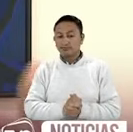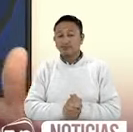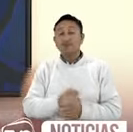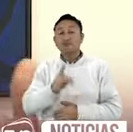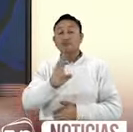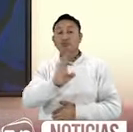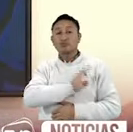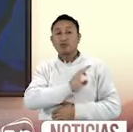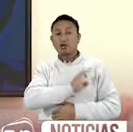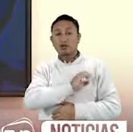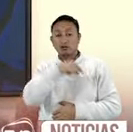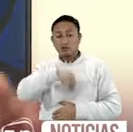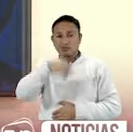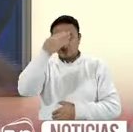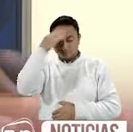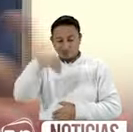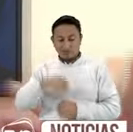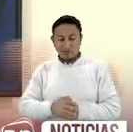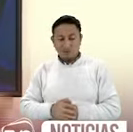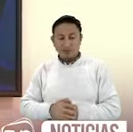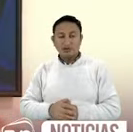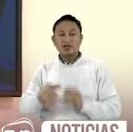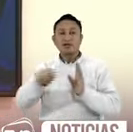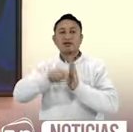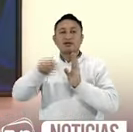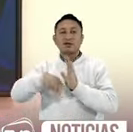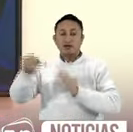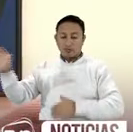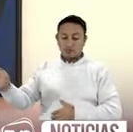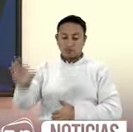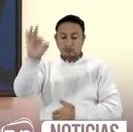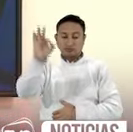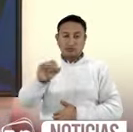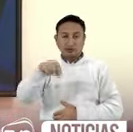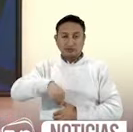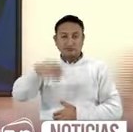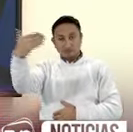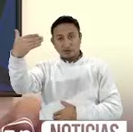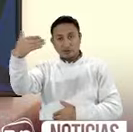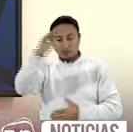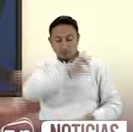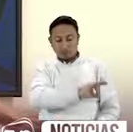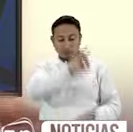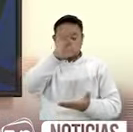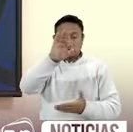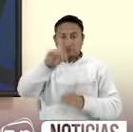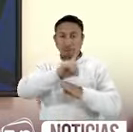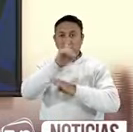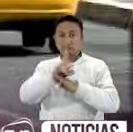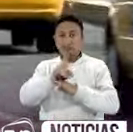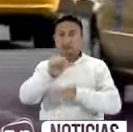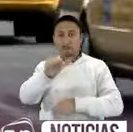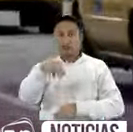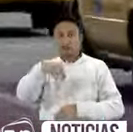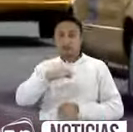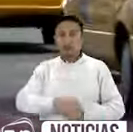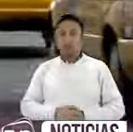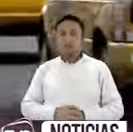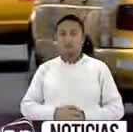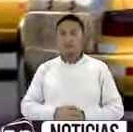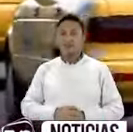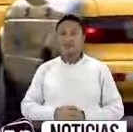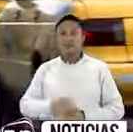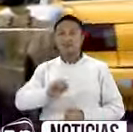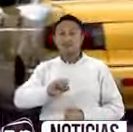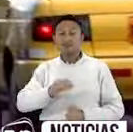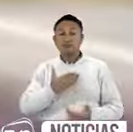técnico conocedor de sociedad civil y evidentemente delegados de la alcaldía y del director del MT, ¿no? Además de ello,